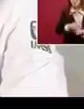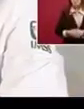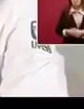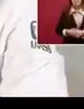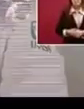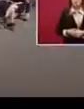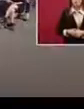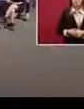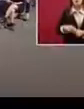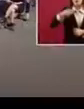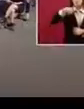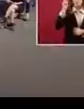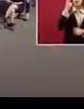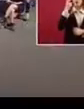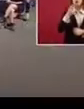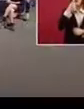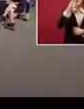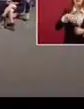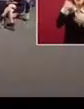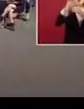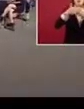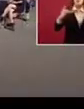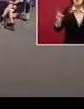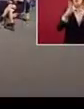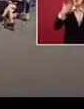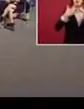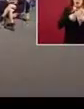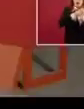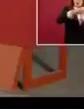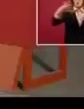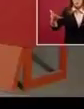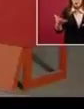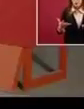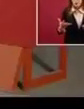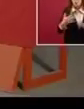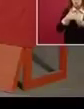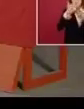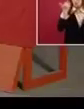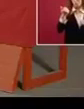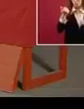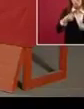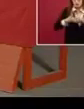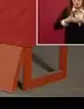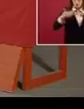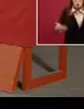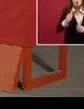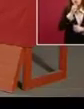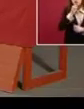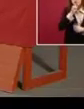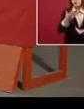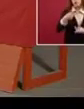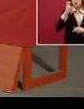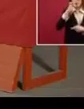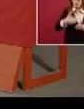en estos lugares que el porcentaje de población lo vayamos a tener hasta el momento no se ha presentado pero el